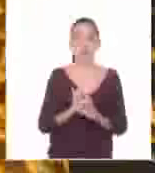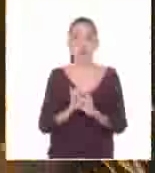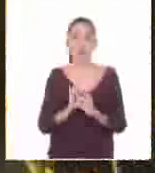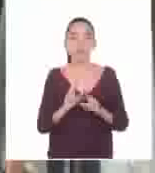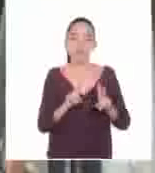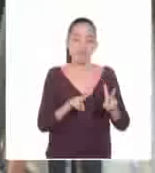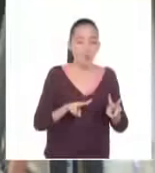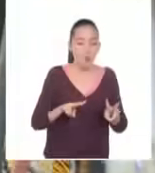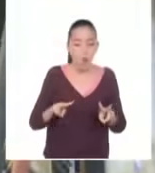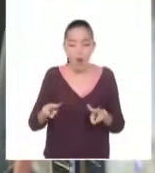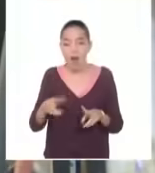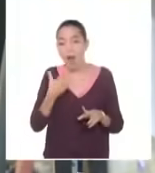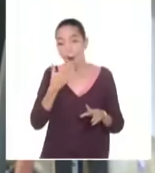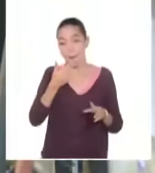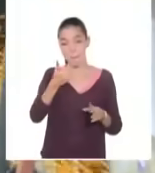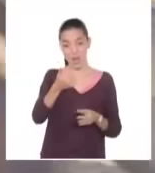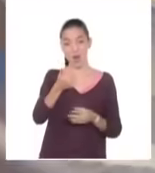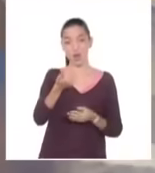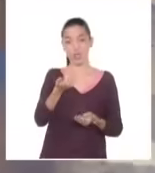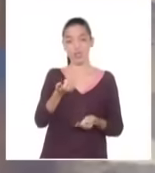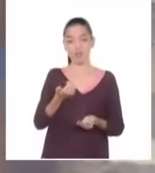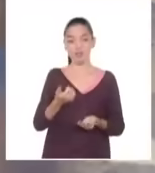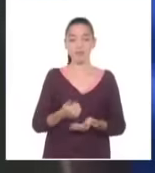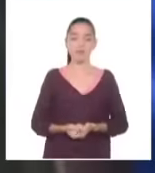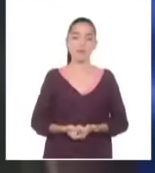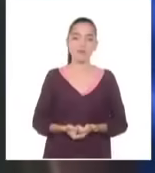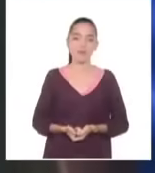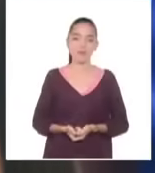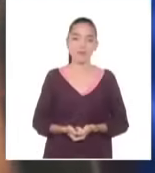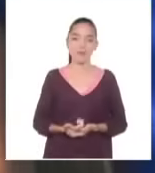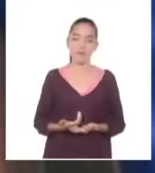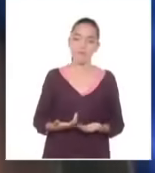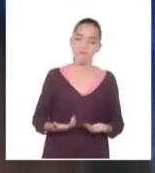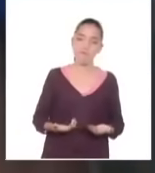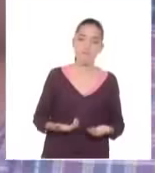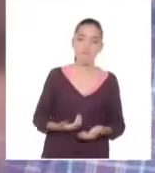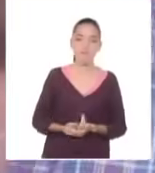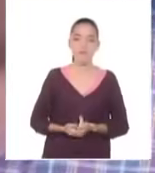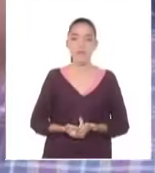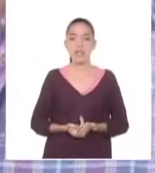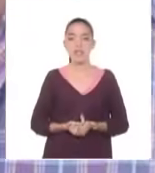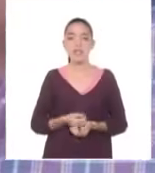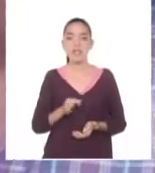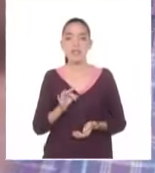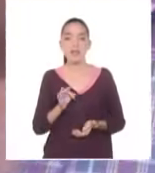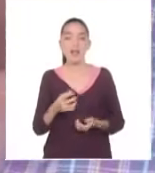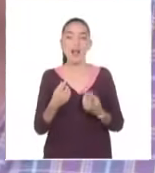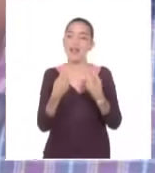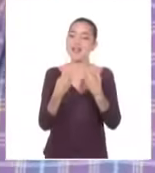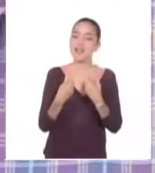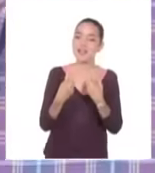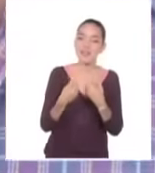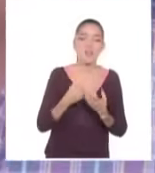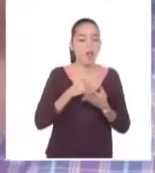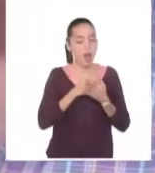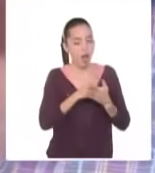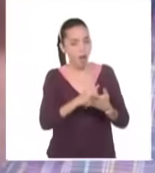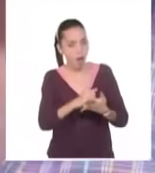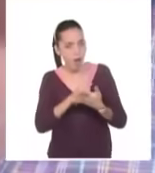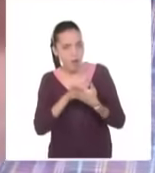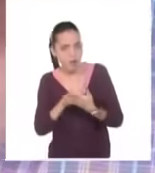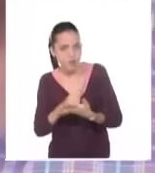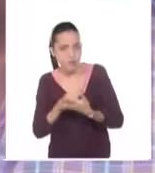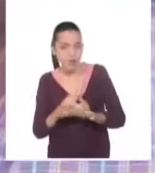un 1% de la calidad, nos vamos a demorar más. No, sin perder la calidad, ¿qué tú necesitas? ¿Qué apoyo tú necesitas? Vamos a razonar de